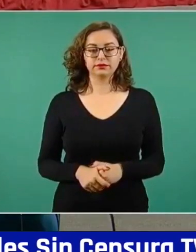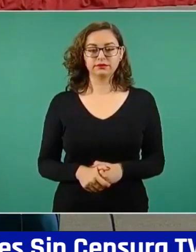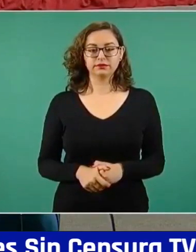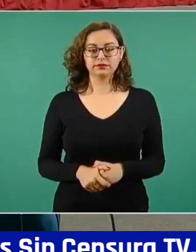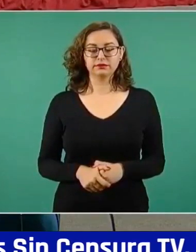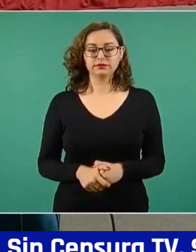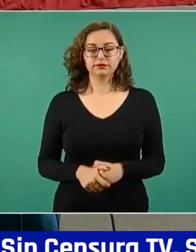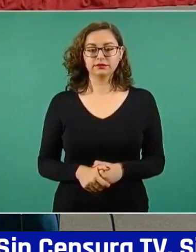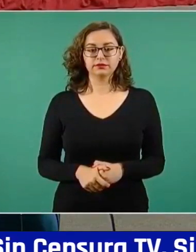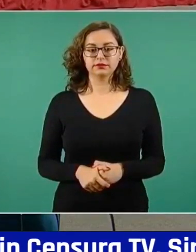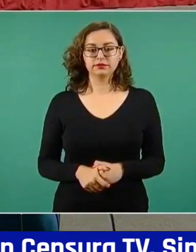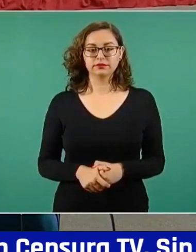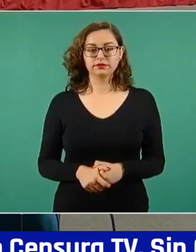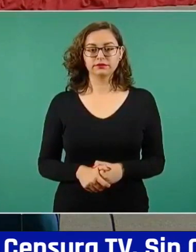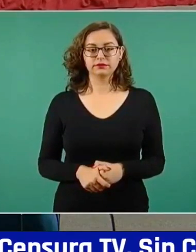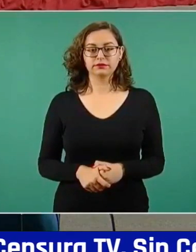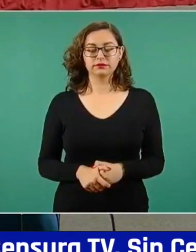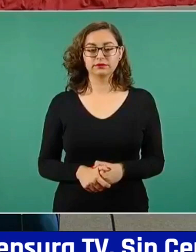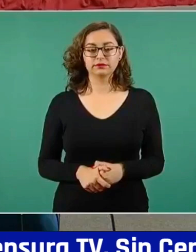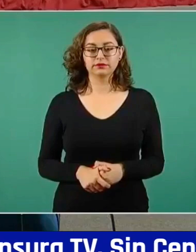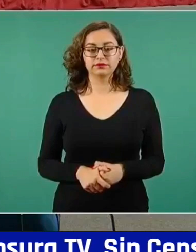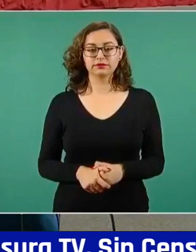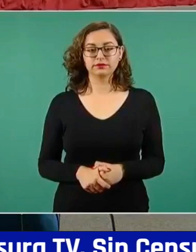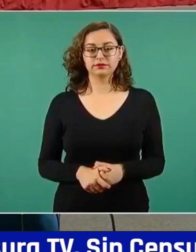¿Falta la? Ah, la colecta.